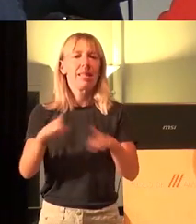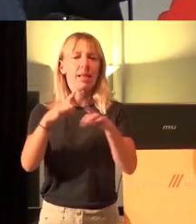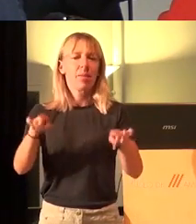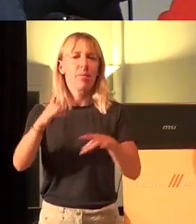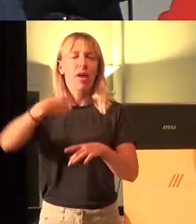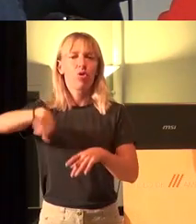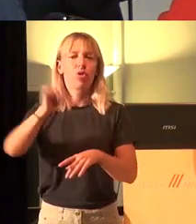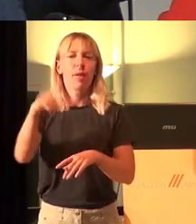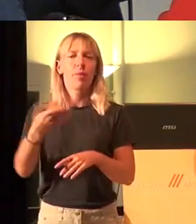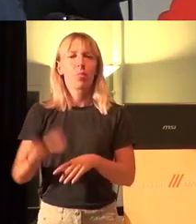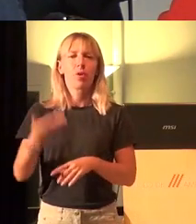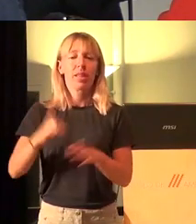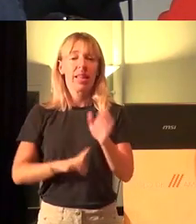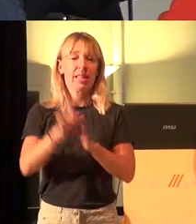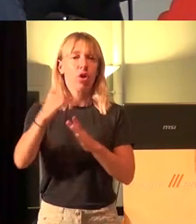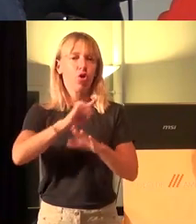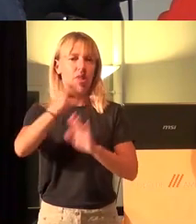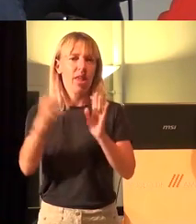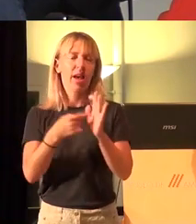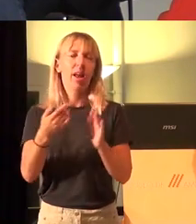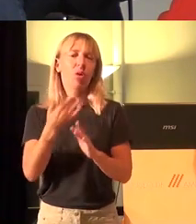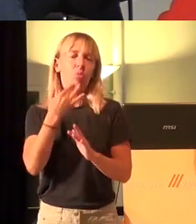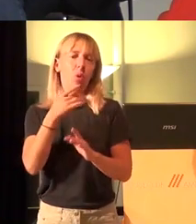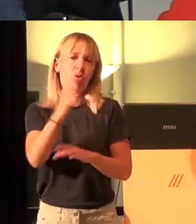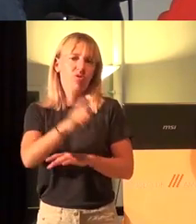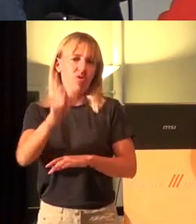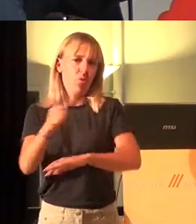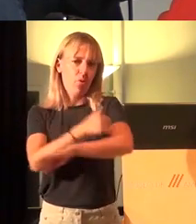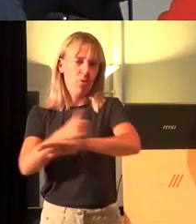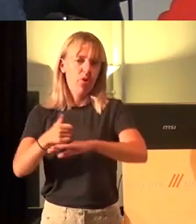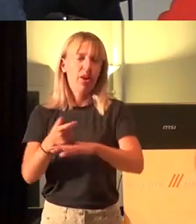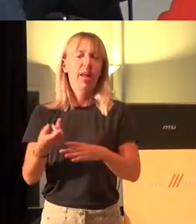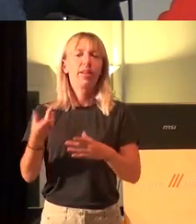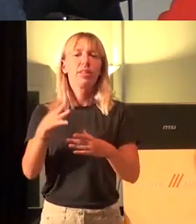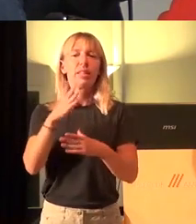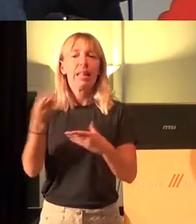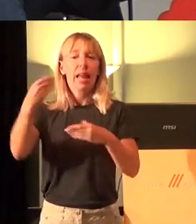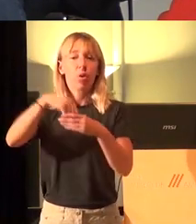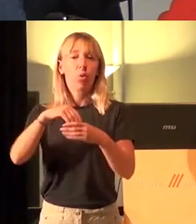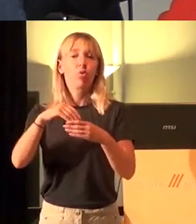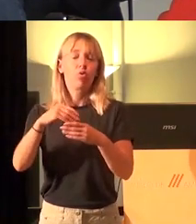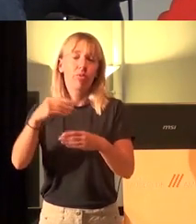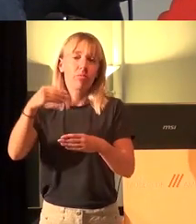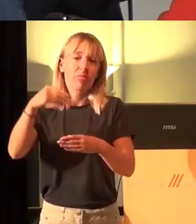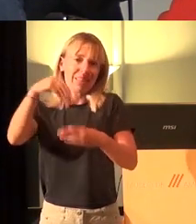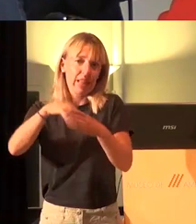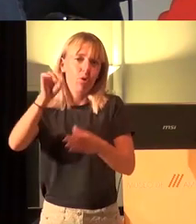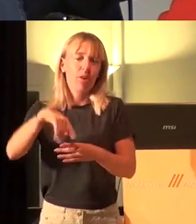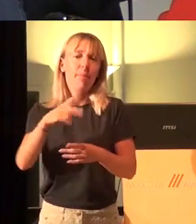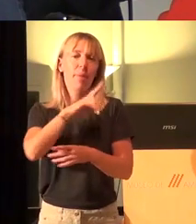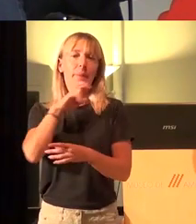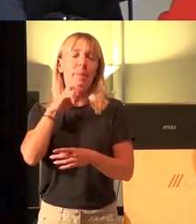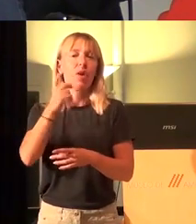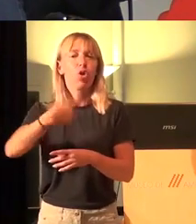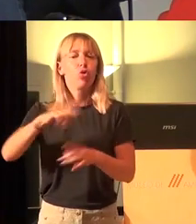nosotros es muy importante su desarrollo integral como ciudadanos. Y por eso la diversidad y la inclusión forman parte también de los valores